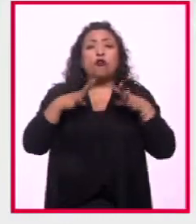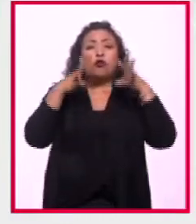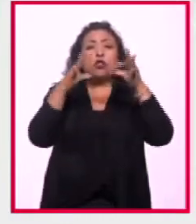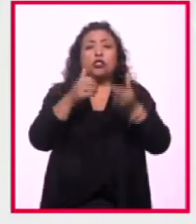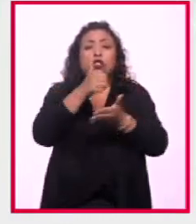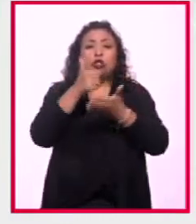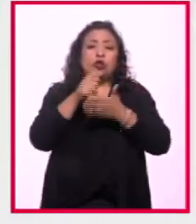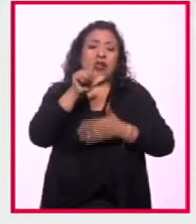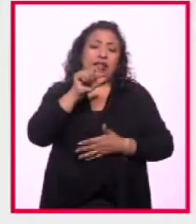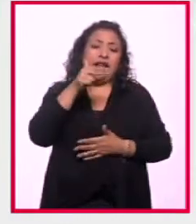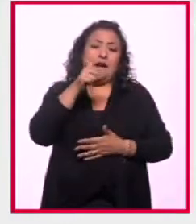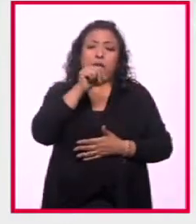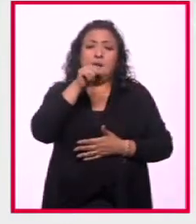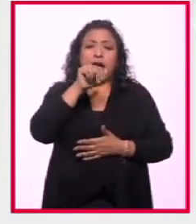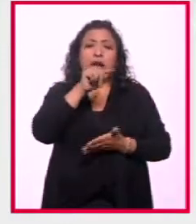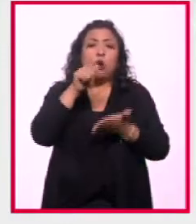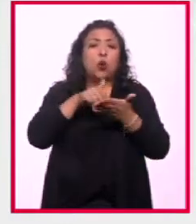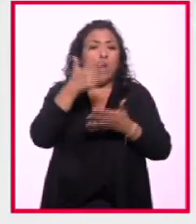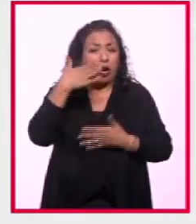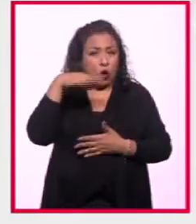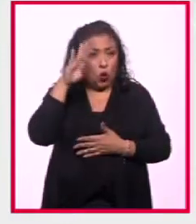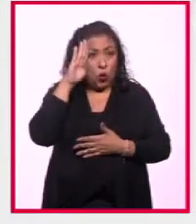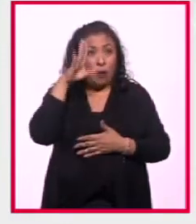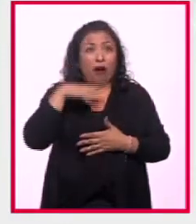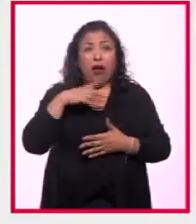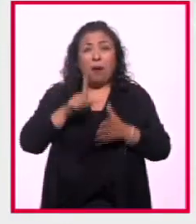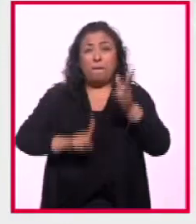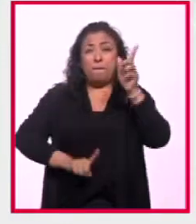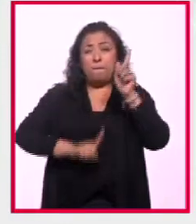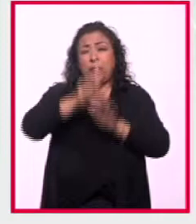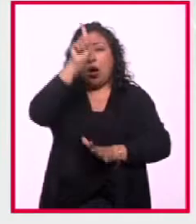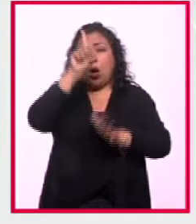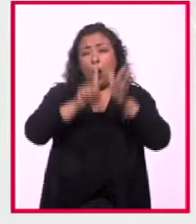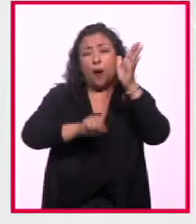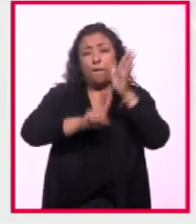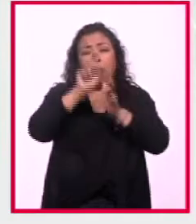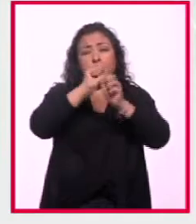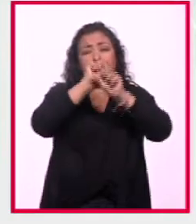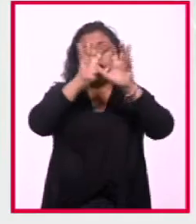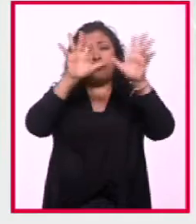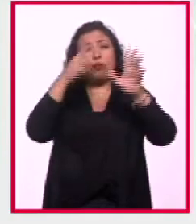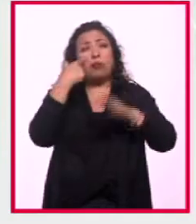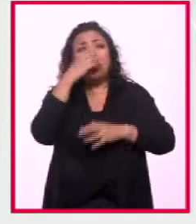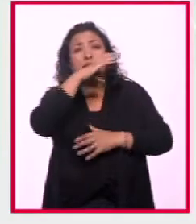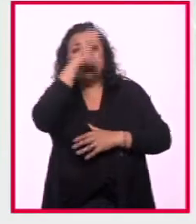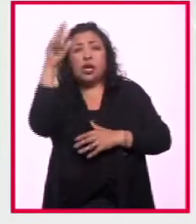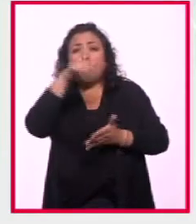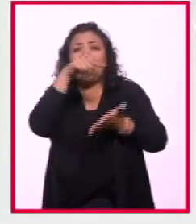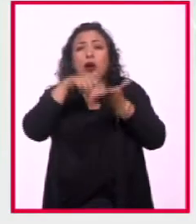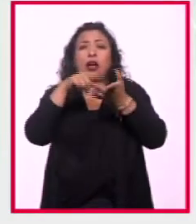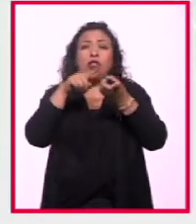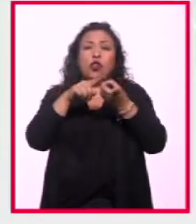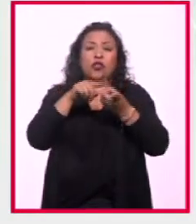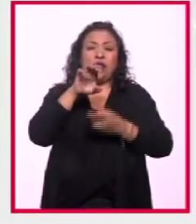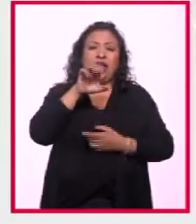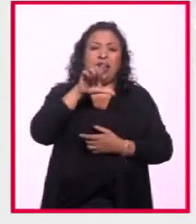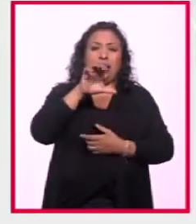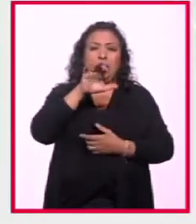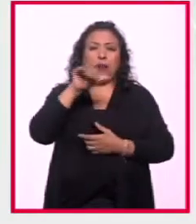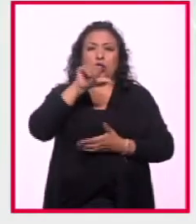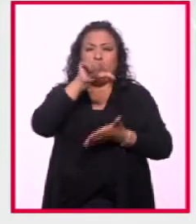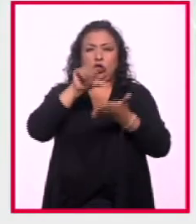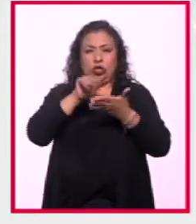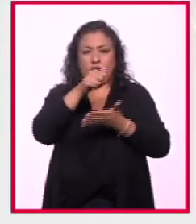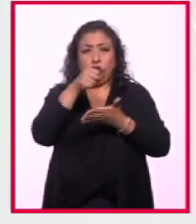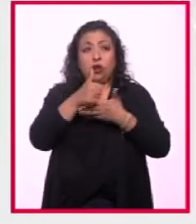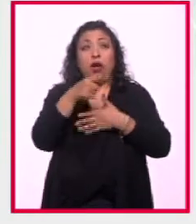la habana en cuba los fuegos artificiales reventaron en el cielo desde la cúpula del capitolio en el centro de la ciudad mientras